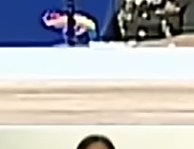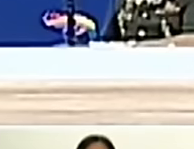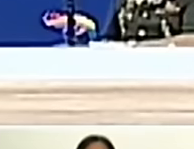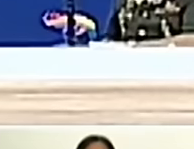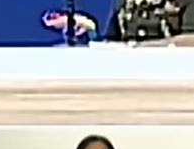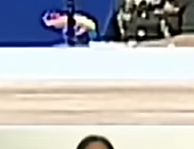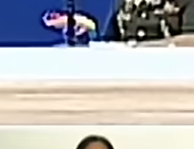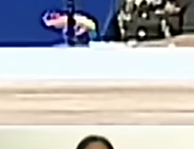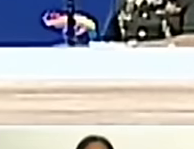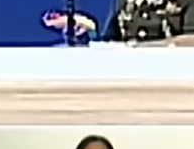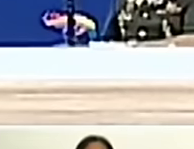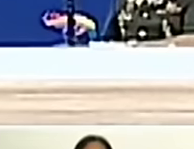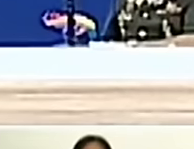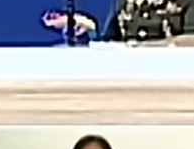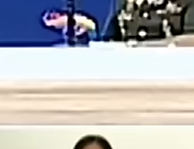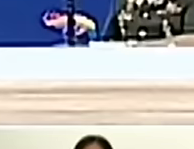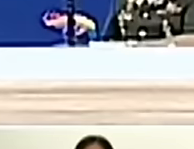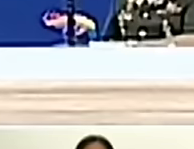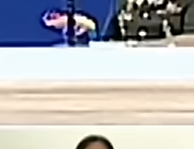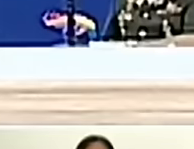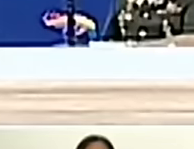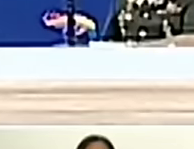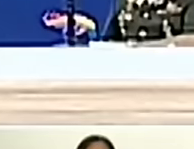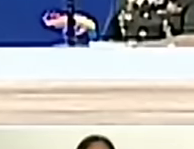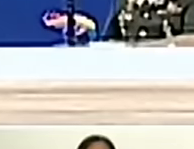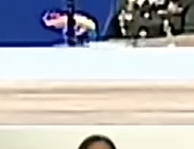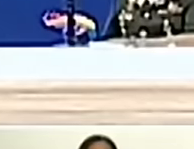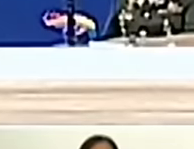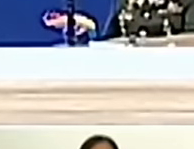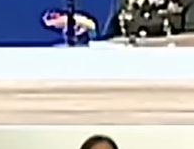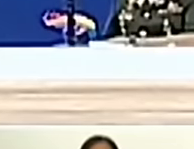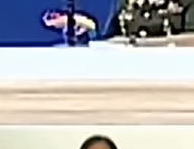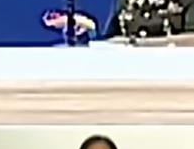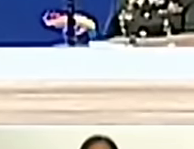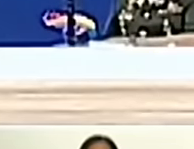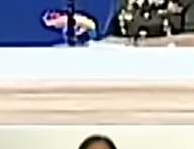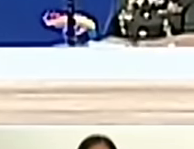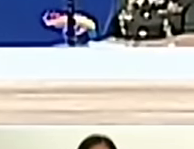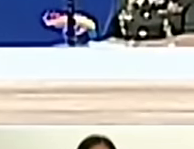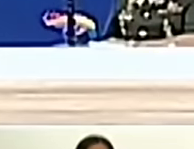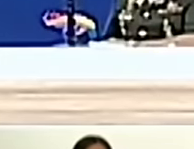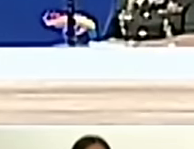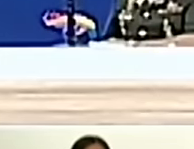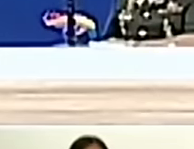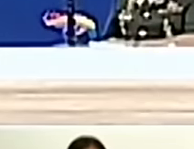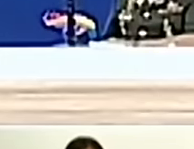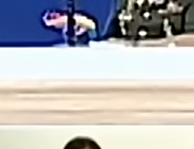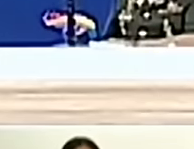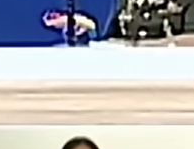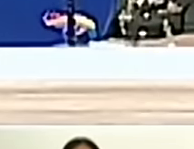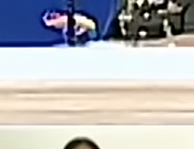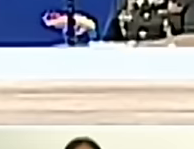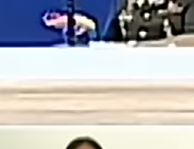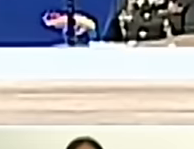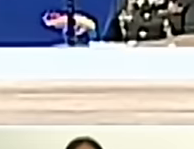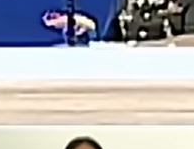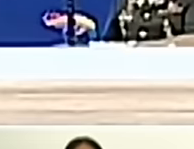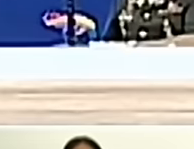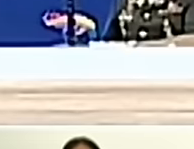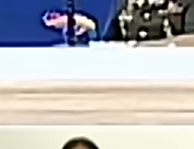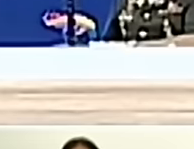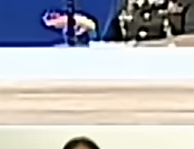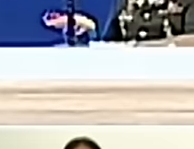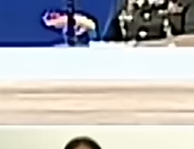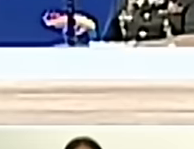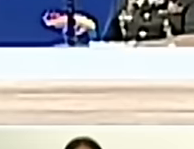clase a este amigo que me vino a hablar del conflicto de la Guayana Esequiba. Y yo le dije, siéntate para que me escuche, le dije. Mapa 1, mapa 2,